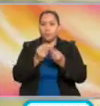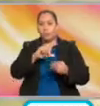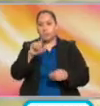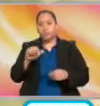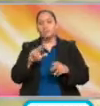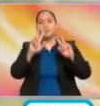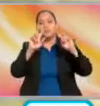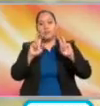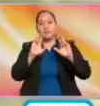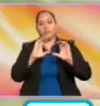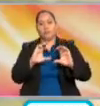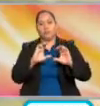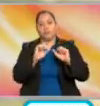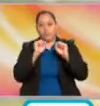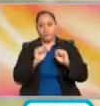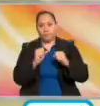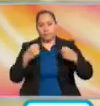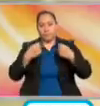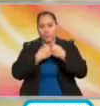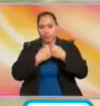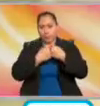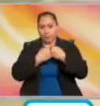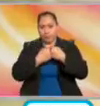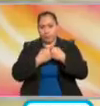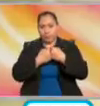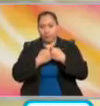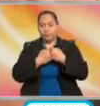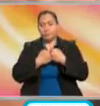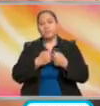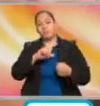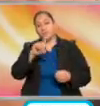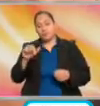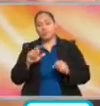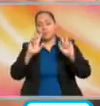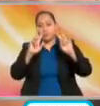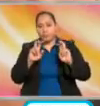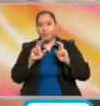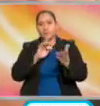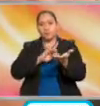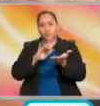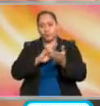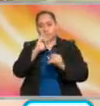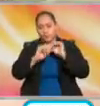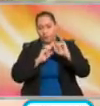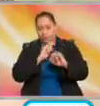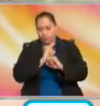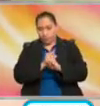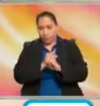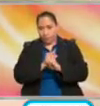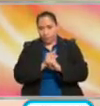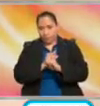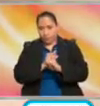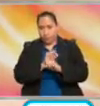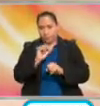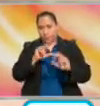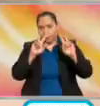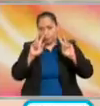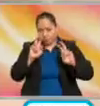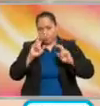de seguridad, en particular seguridad fronteriza y posiblemente un tema de cooperación internacional en esta misma